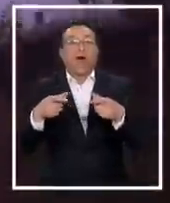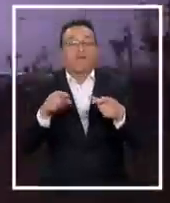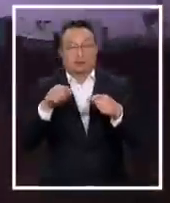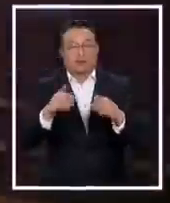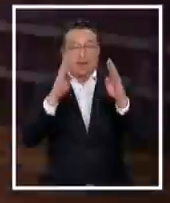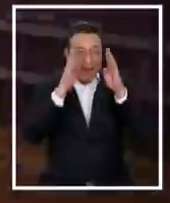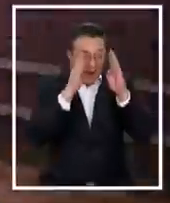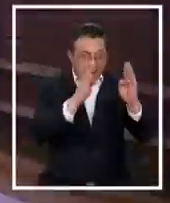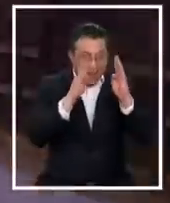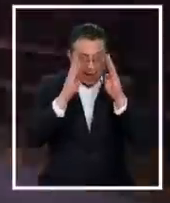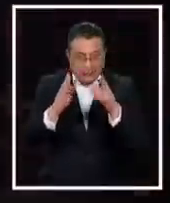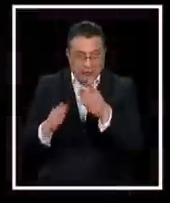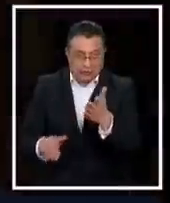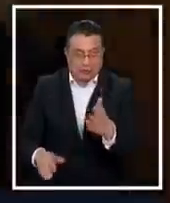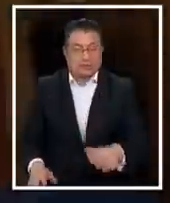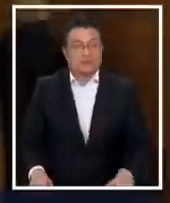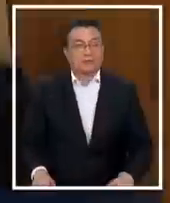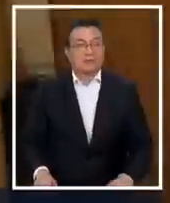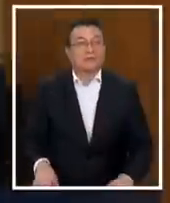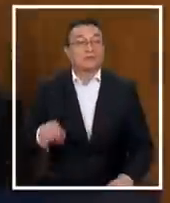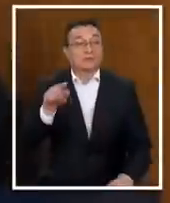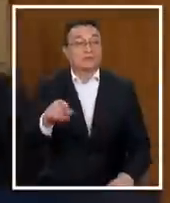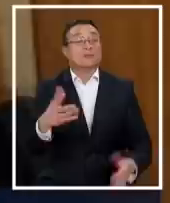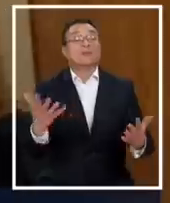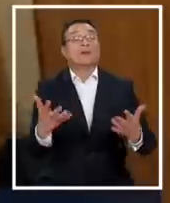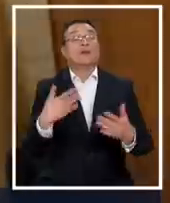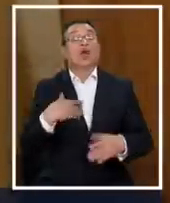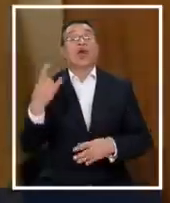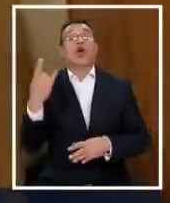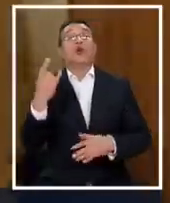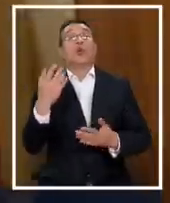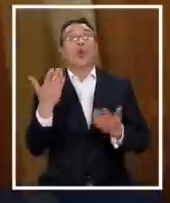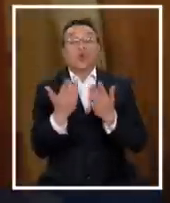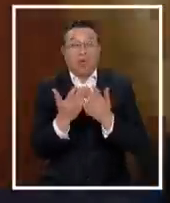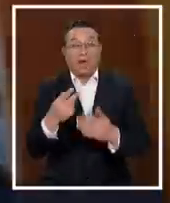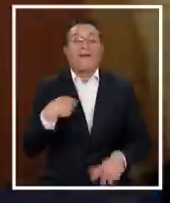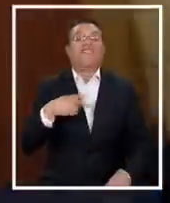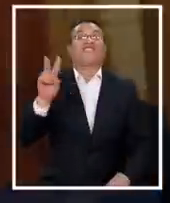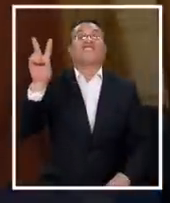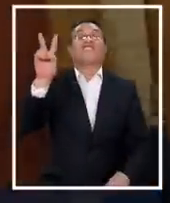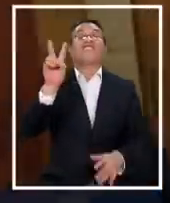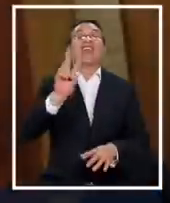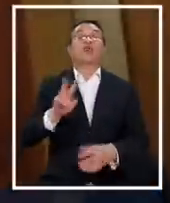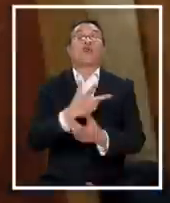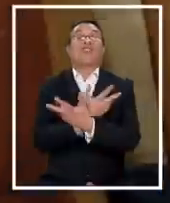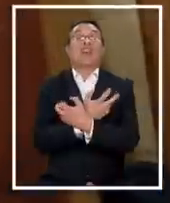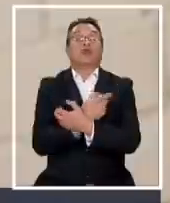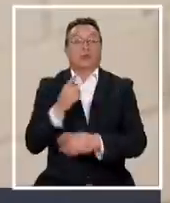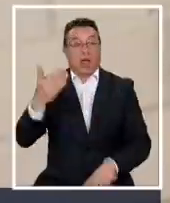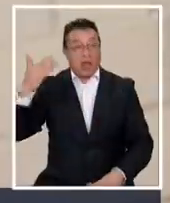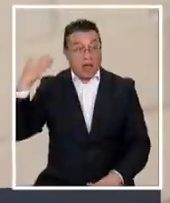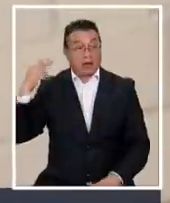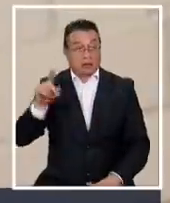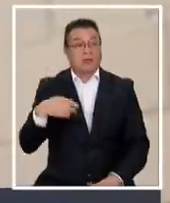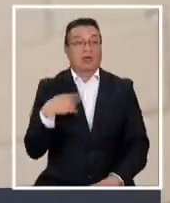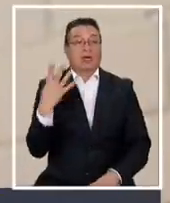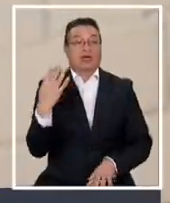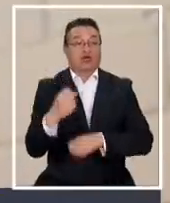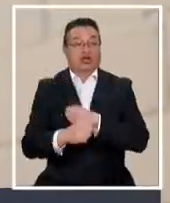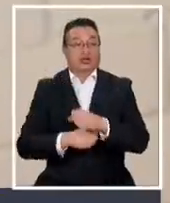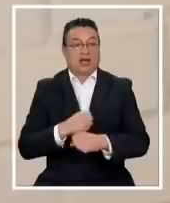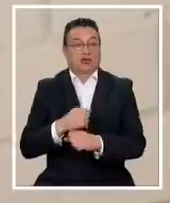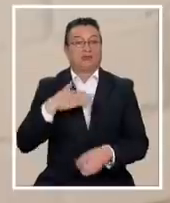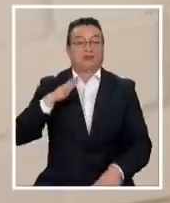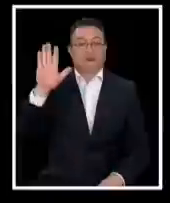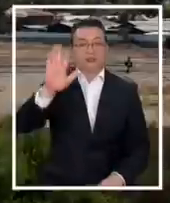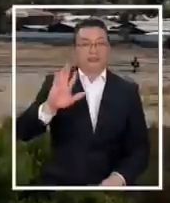atiende. ¿En qué universidad estudió usted? Yo en Venezuela. Ah, en Venezuela, hace mucho tiempo, ¿no? Yo estudié 14 años. Estuve 14